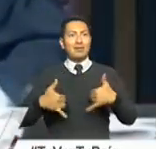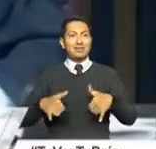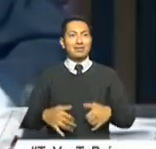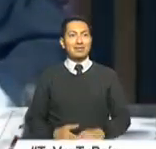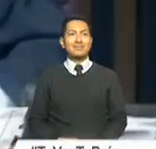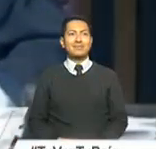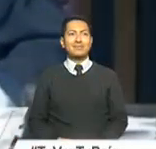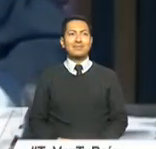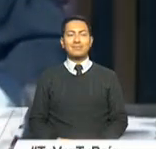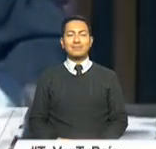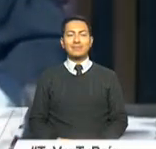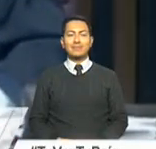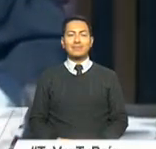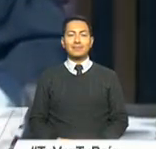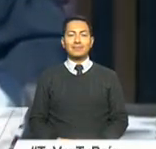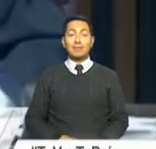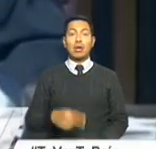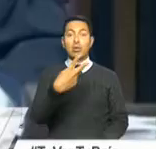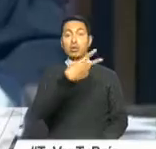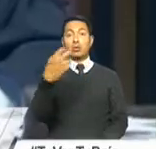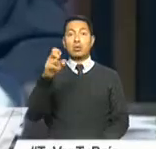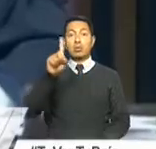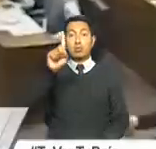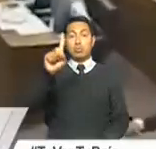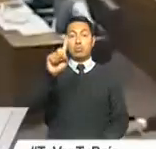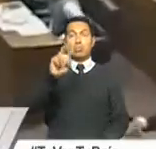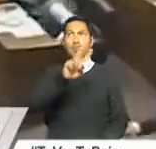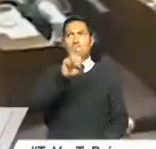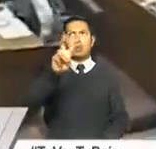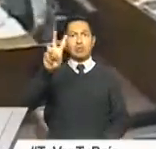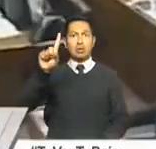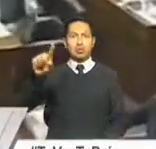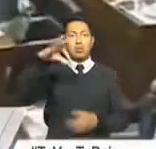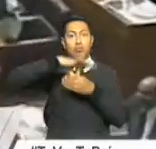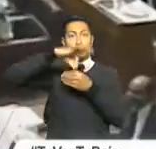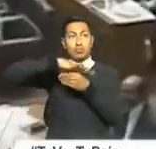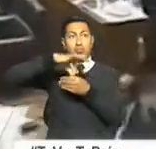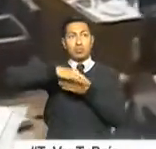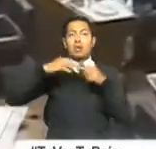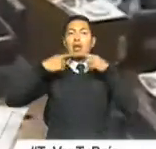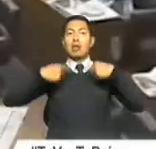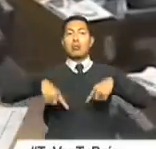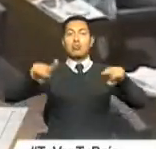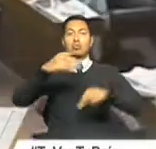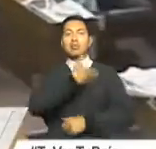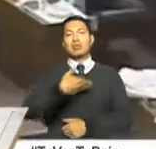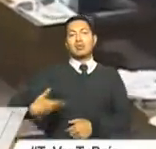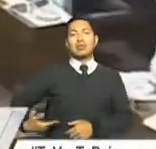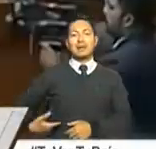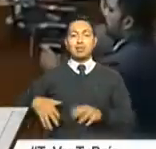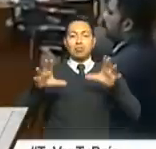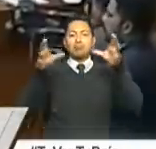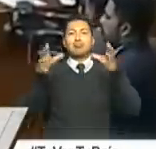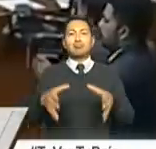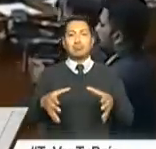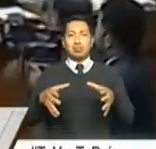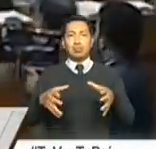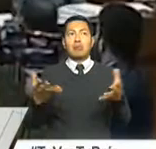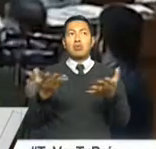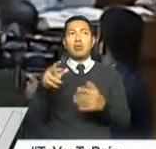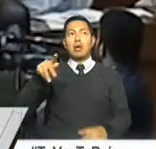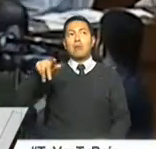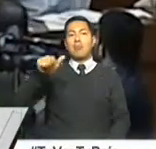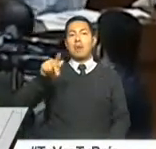Por una aplastante mayoría de 221 votos anunciaba el presidente de la Cámara que el Parlamento pakistaní ha nombrado como nuevo primer ministro interino